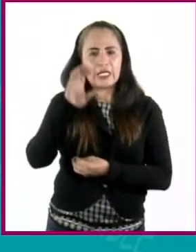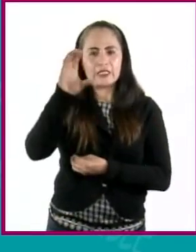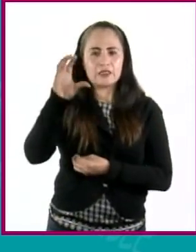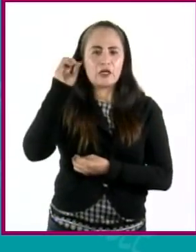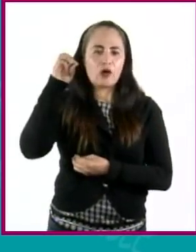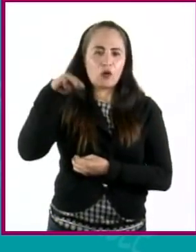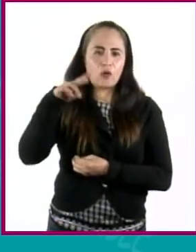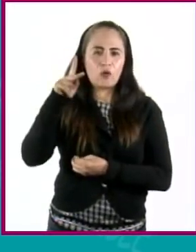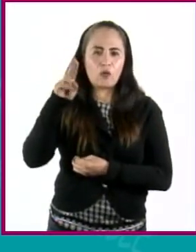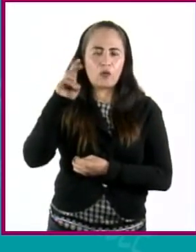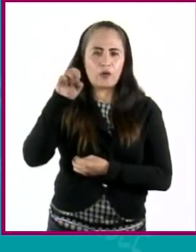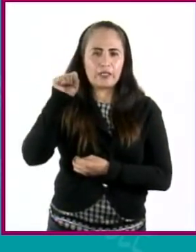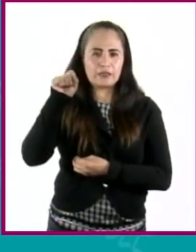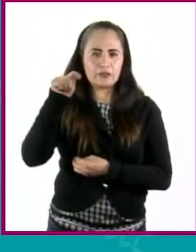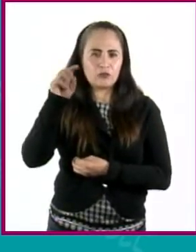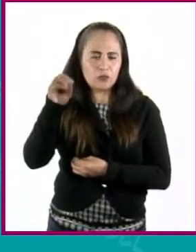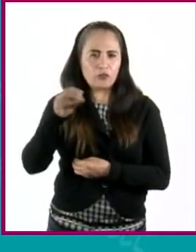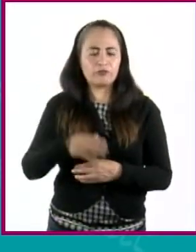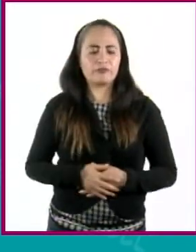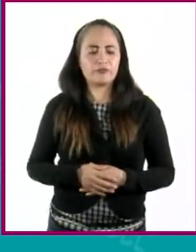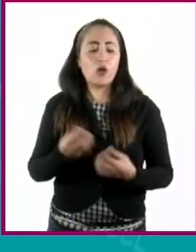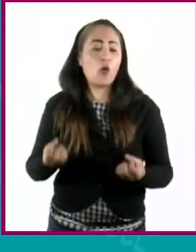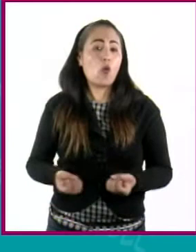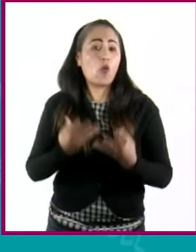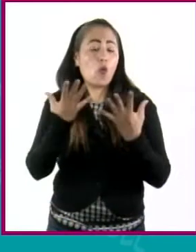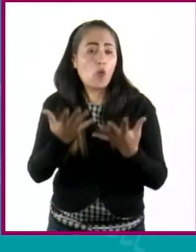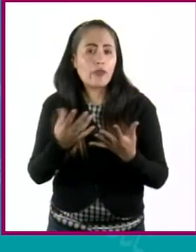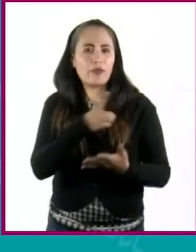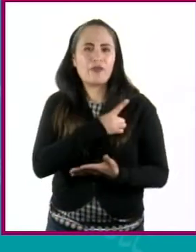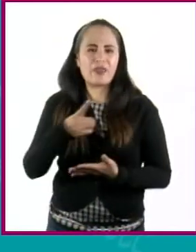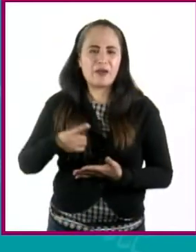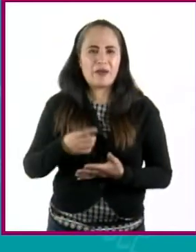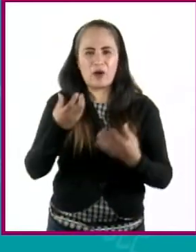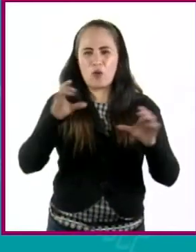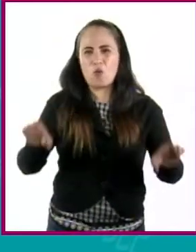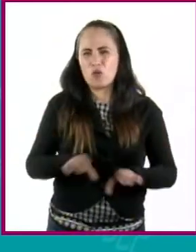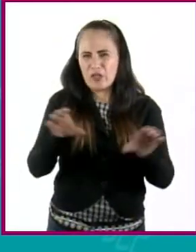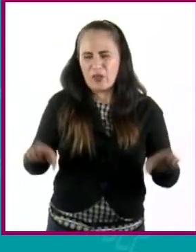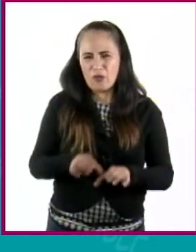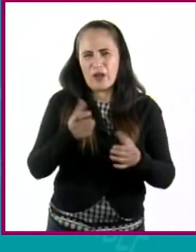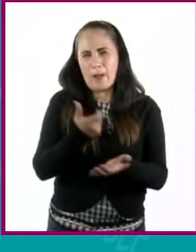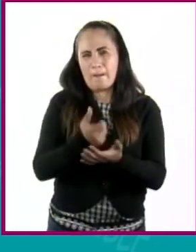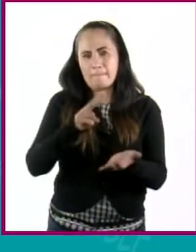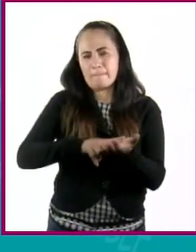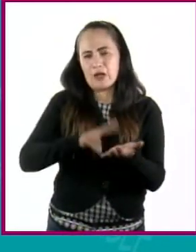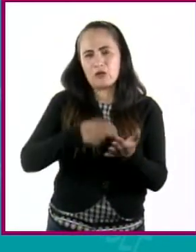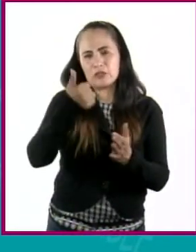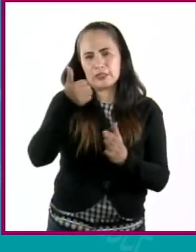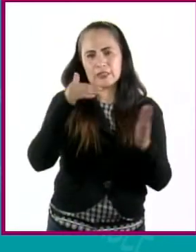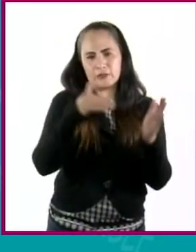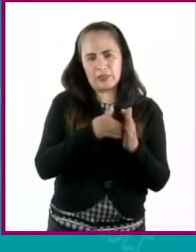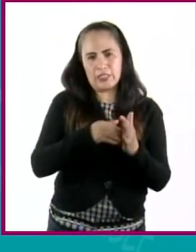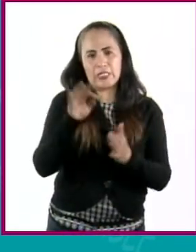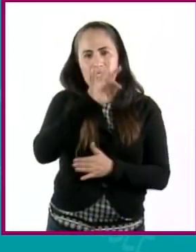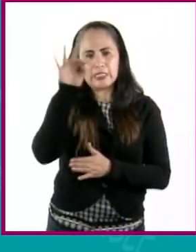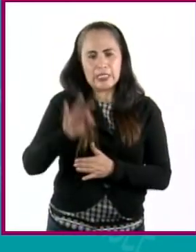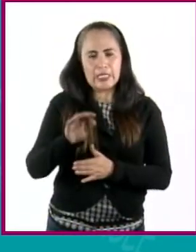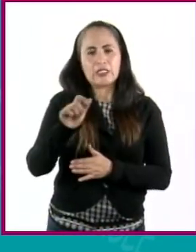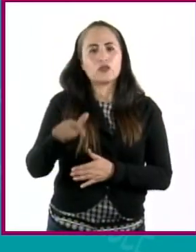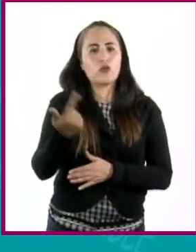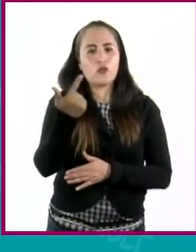Podemos aplicar esta fórmula para calcular cuánto sería la deuda de la computadora de 6.000 pesos con tasa de interés del